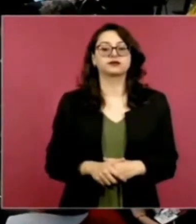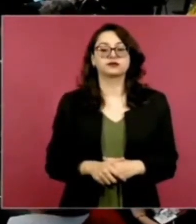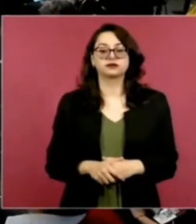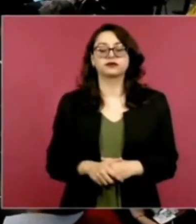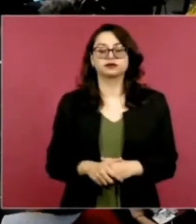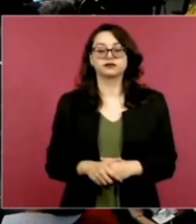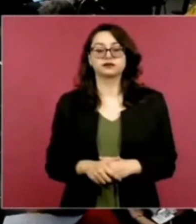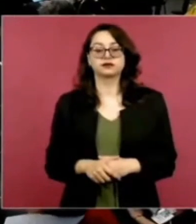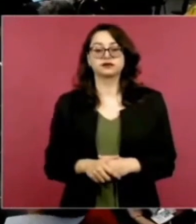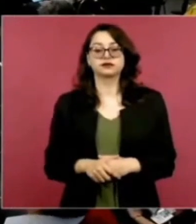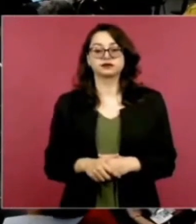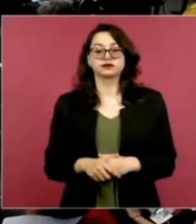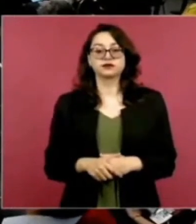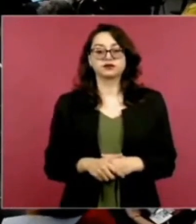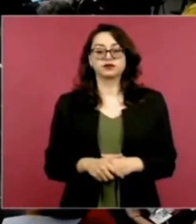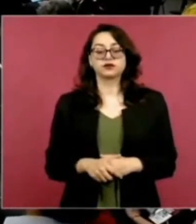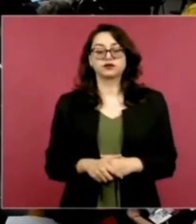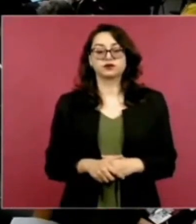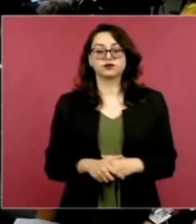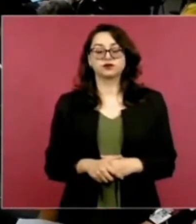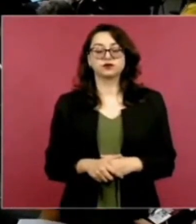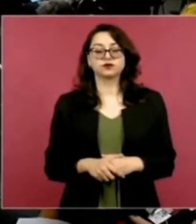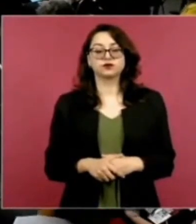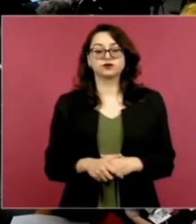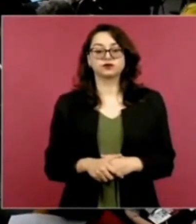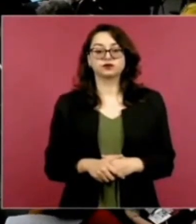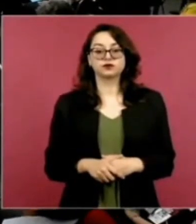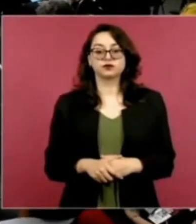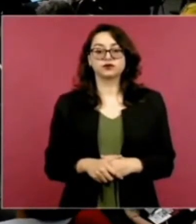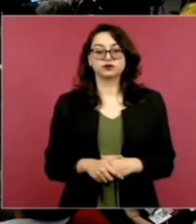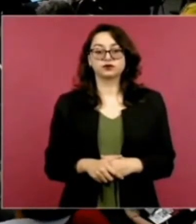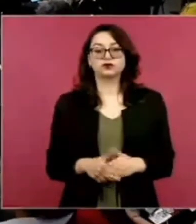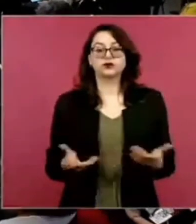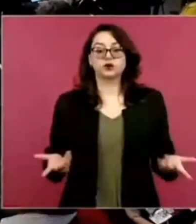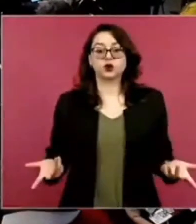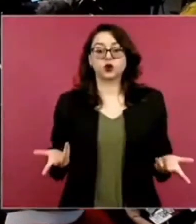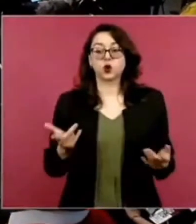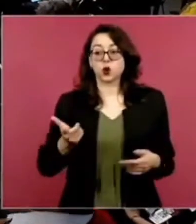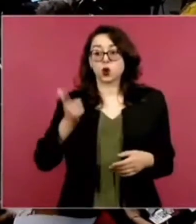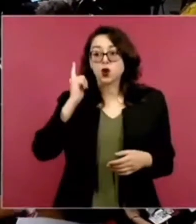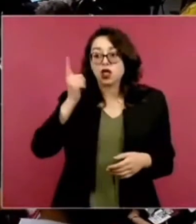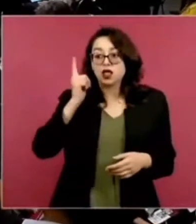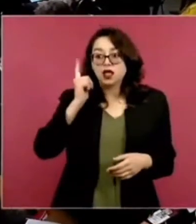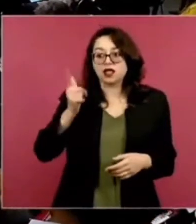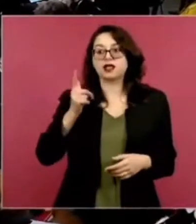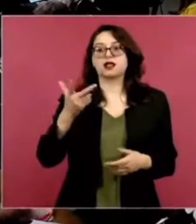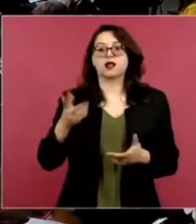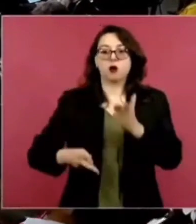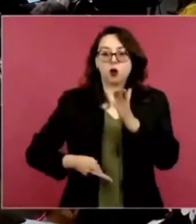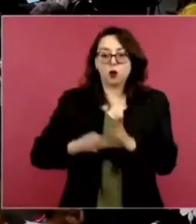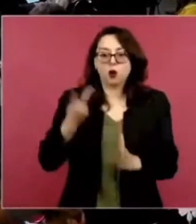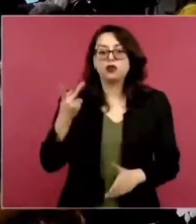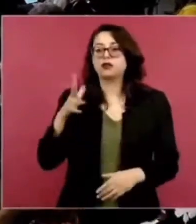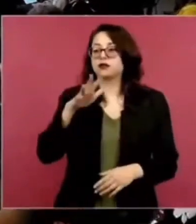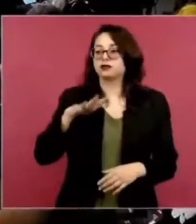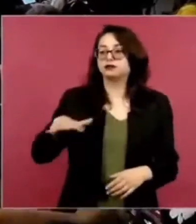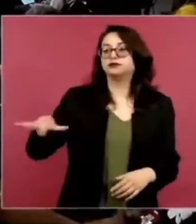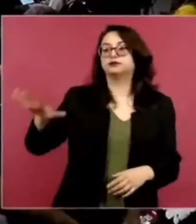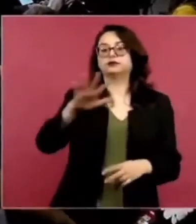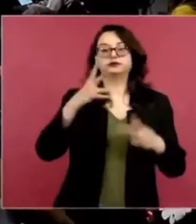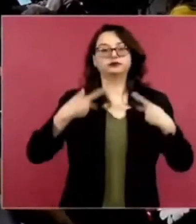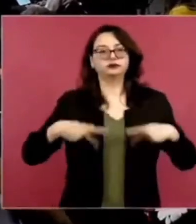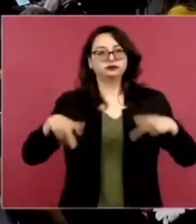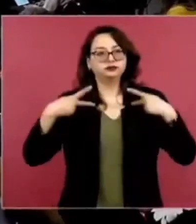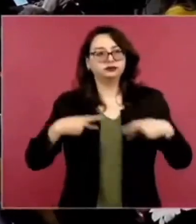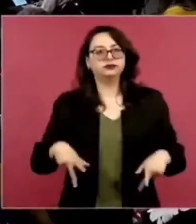sí, ojalá y en esto avancemos, porque puede haber voluntad.